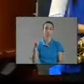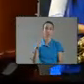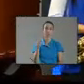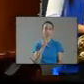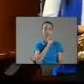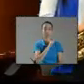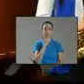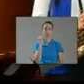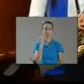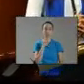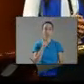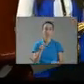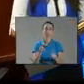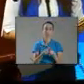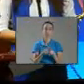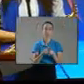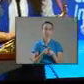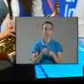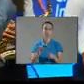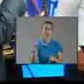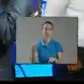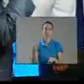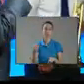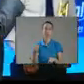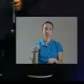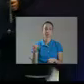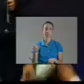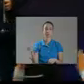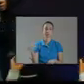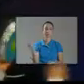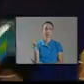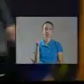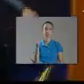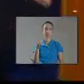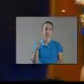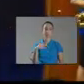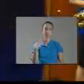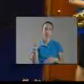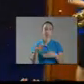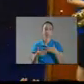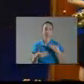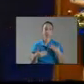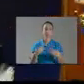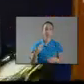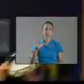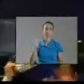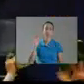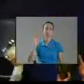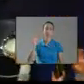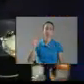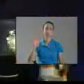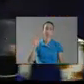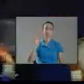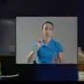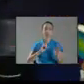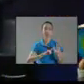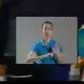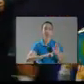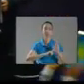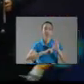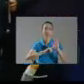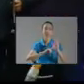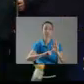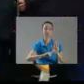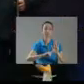cantaba, así como David fluía en su